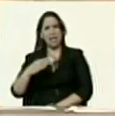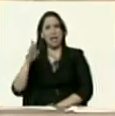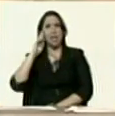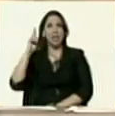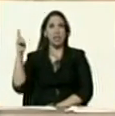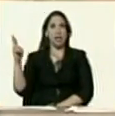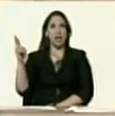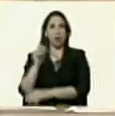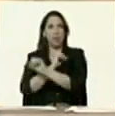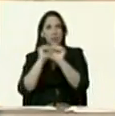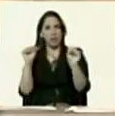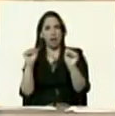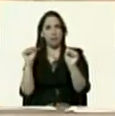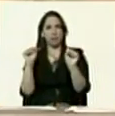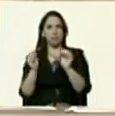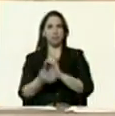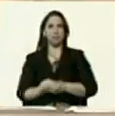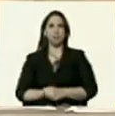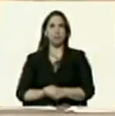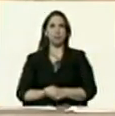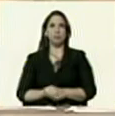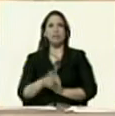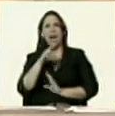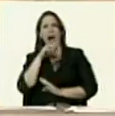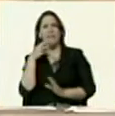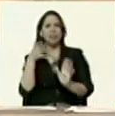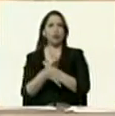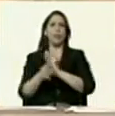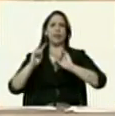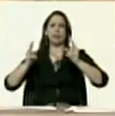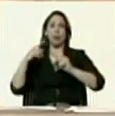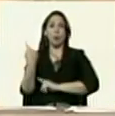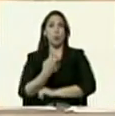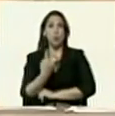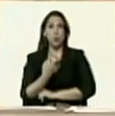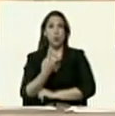radio en la mañana. En la mañana, y hablan de un solo tema. El único tema que